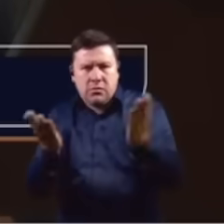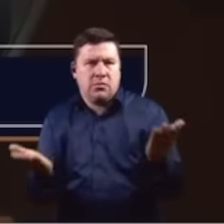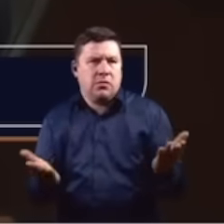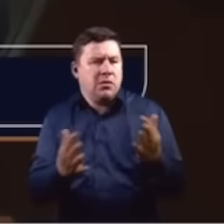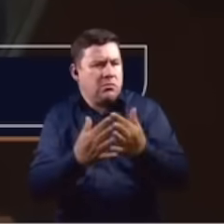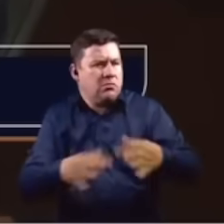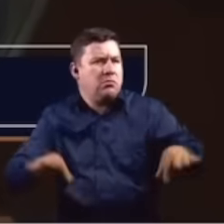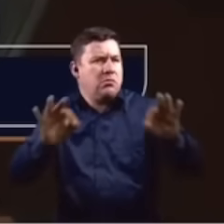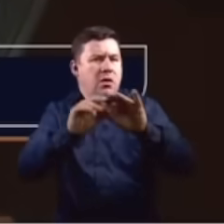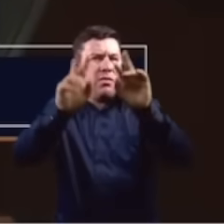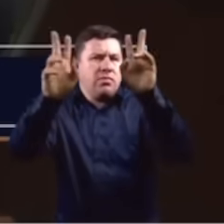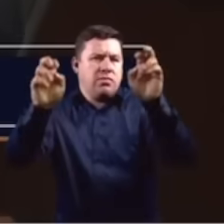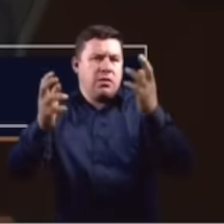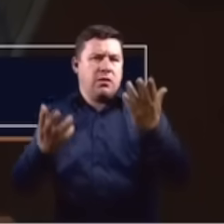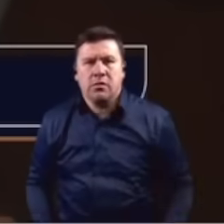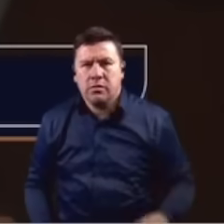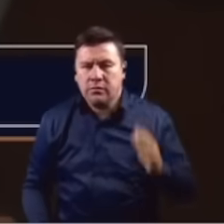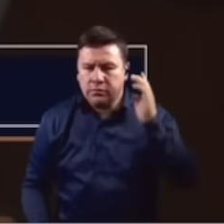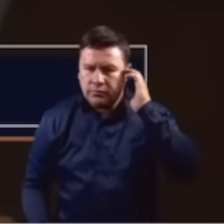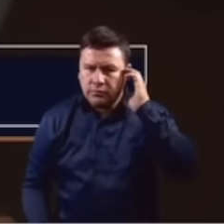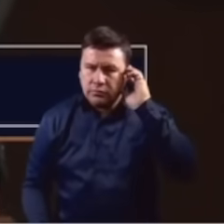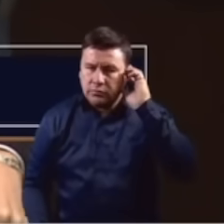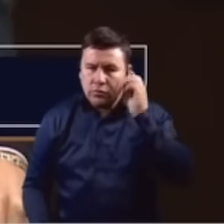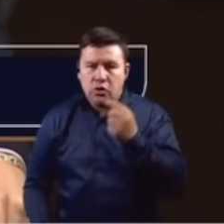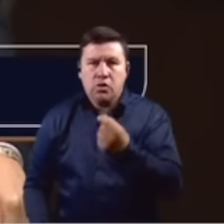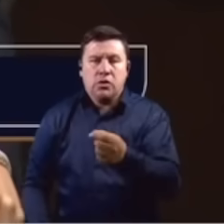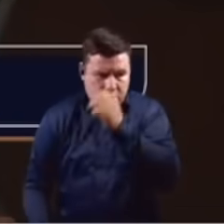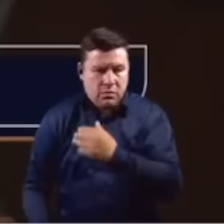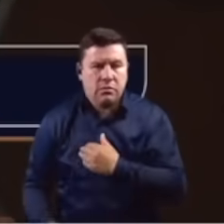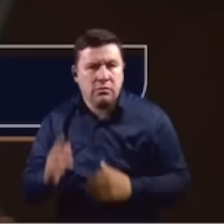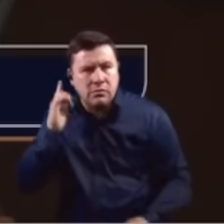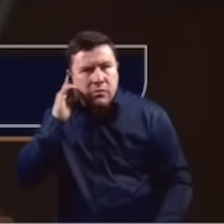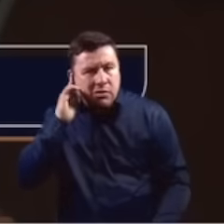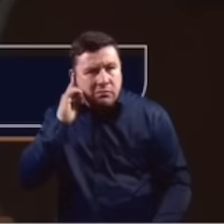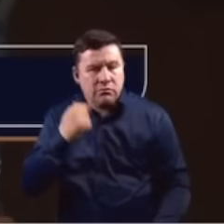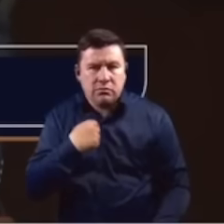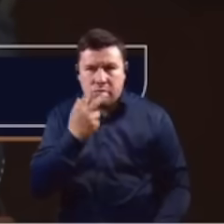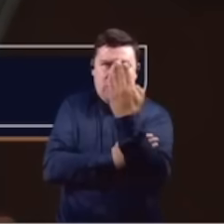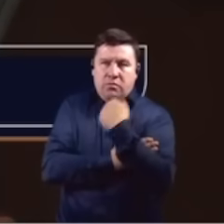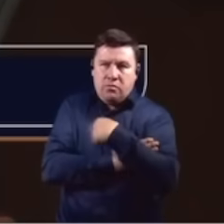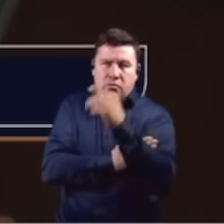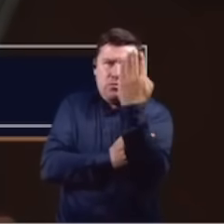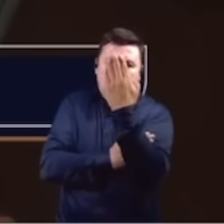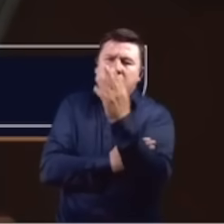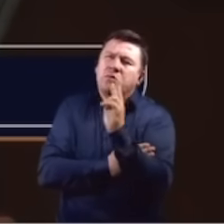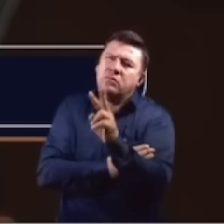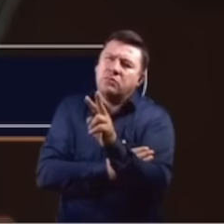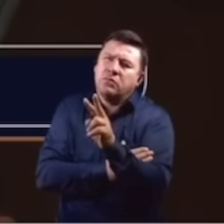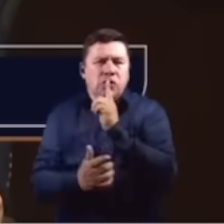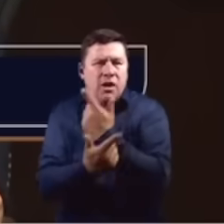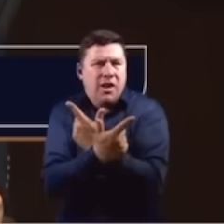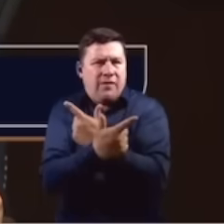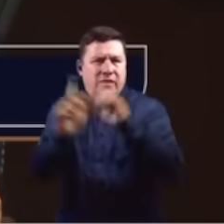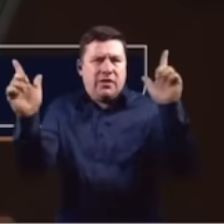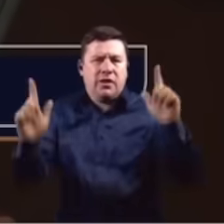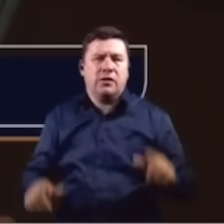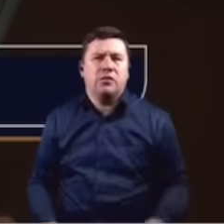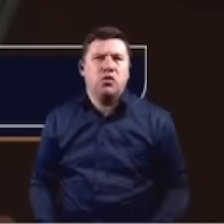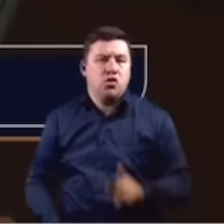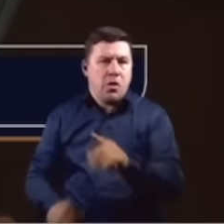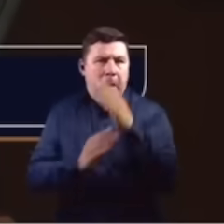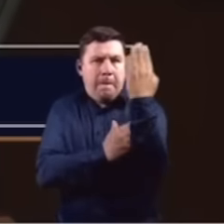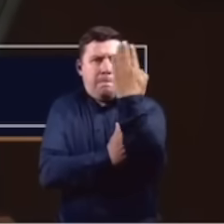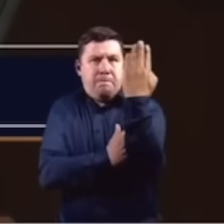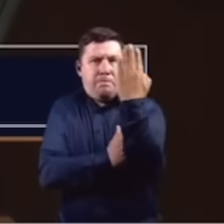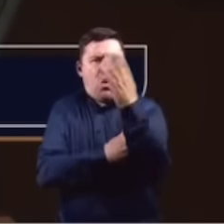hacer prioridad lo que merece ser prioridad. Este fin de semana fui a ver una película, Sonidos de Libertad. Una película que le